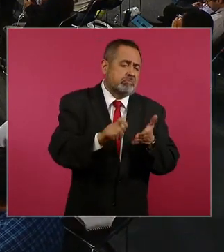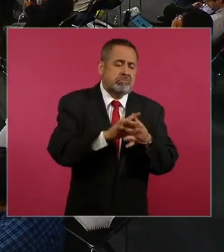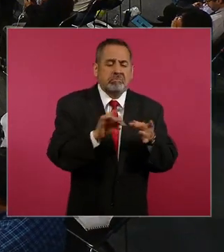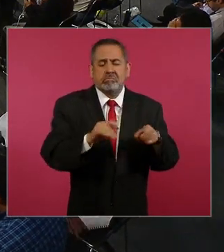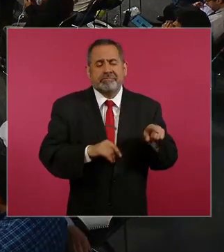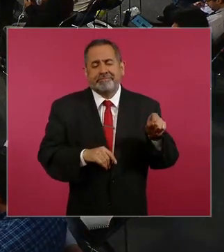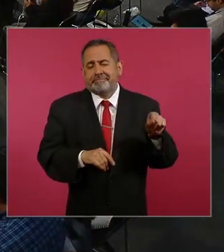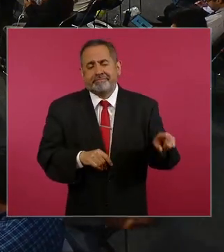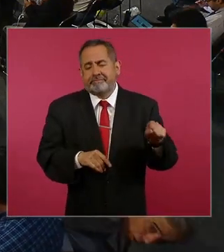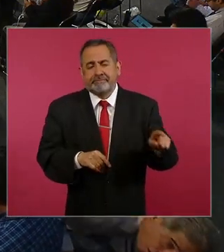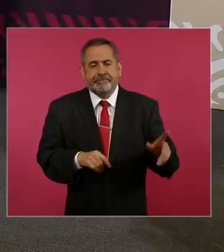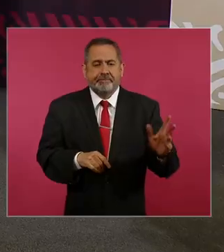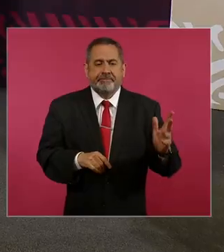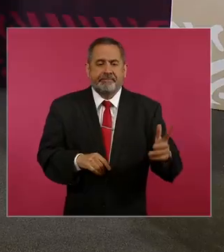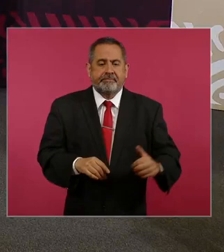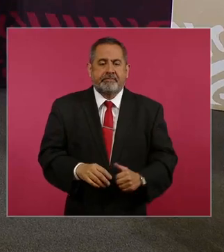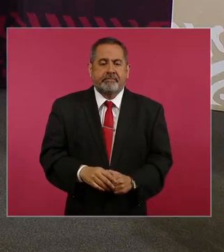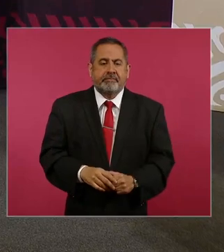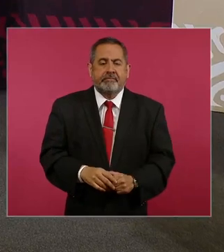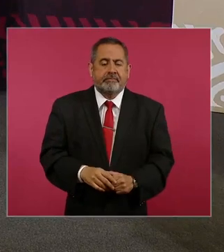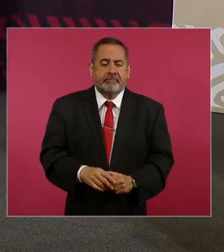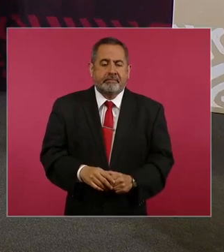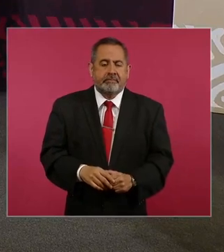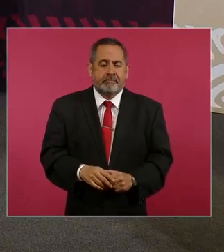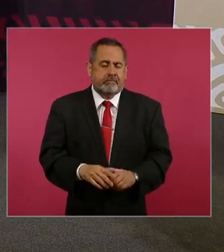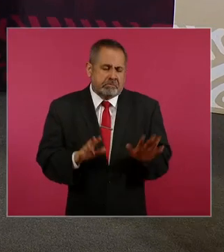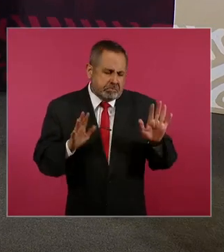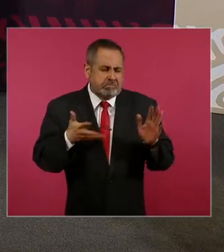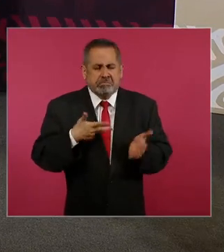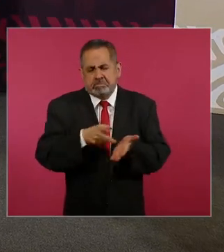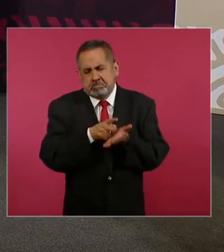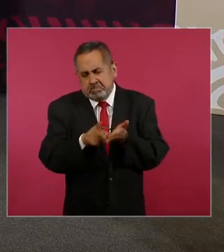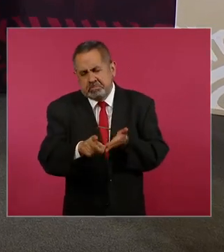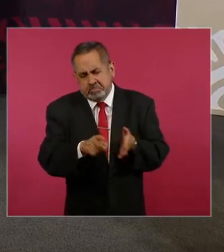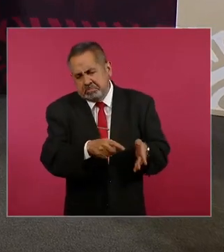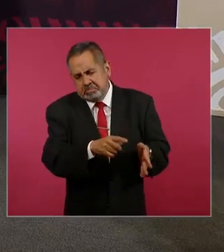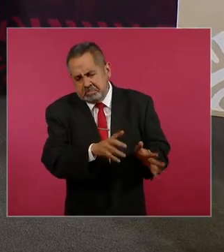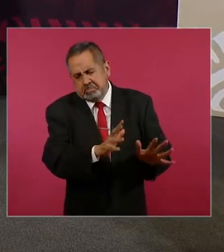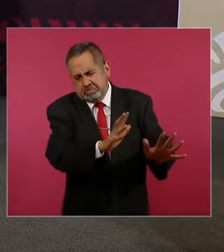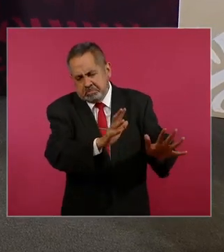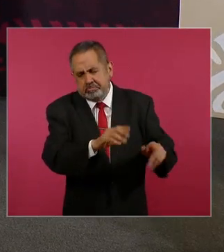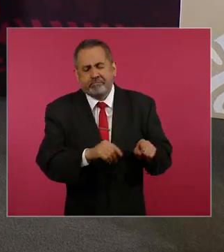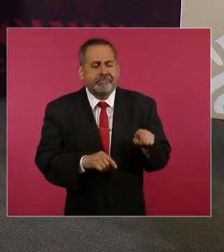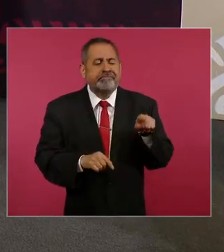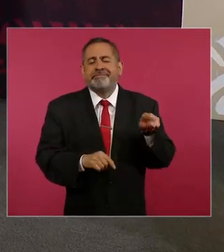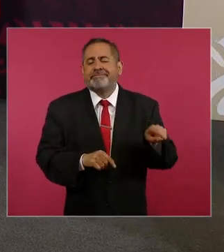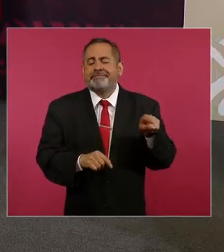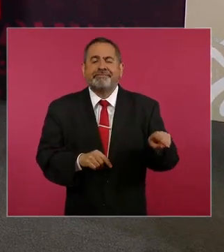está en su derecho muy